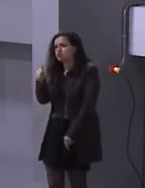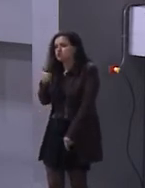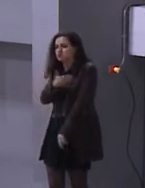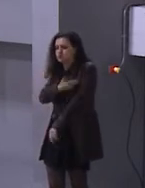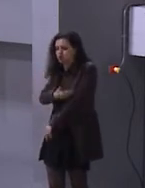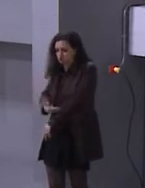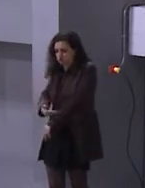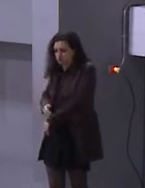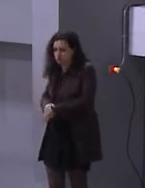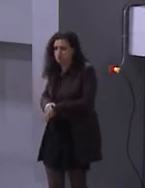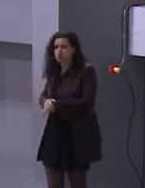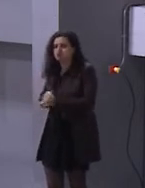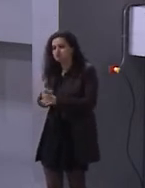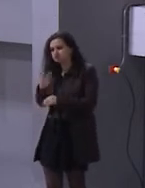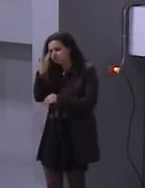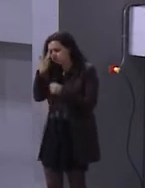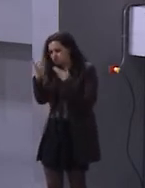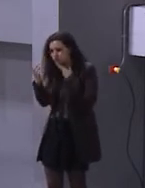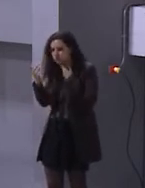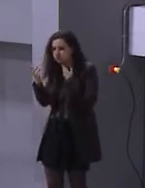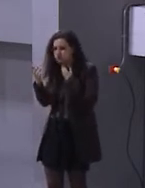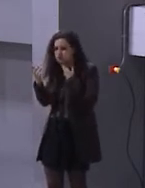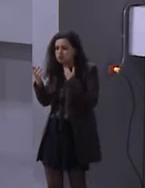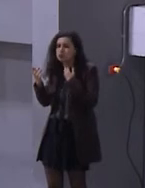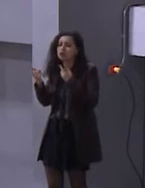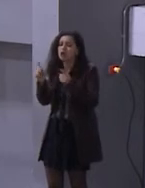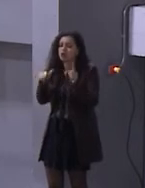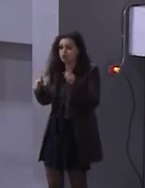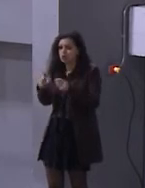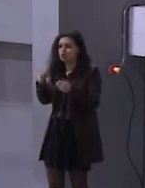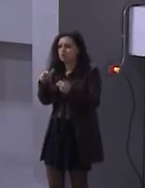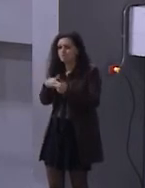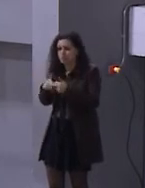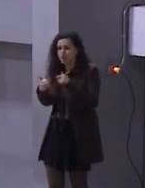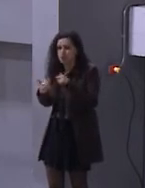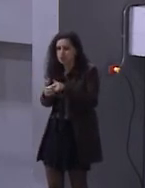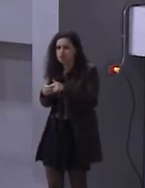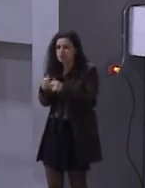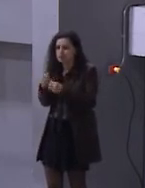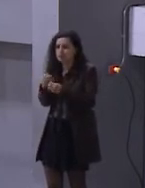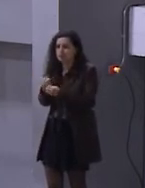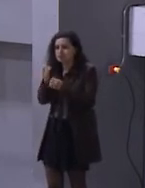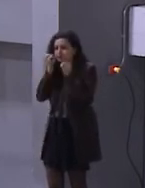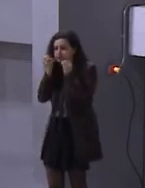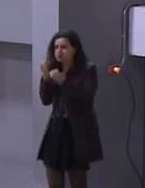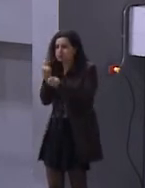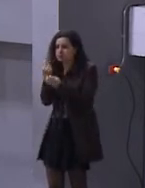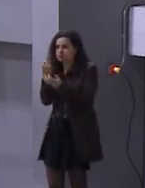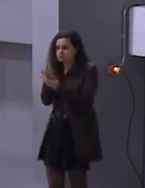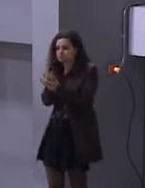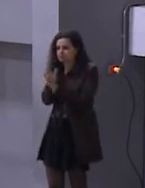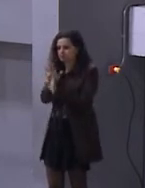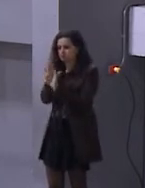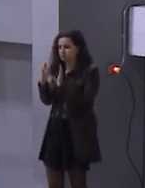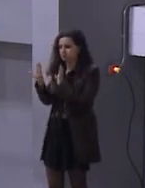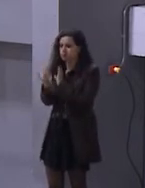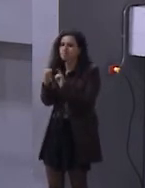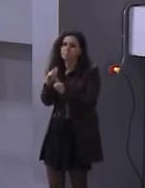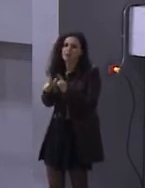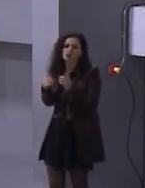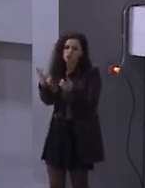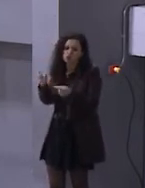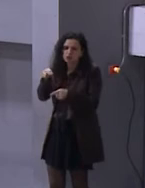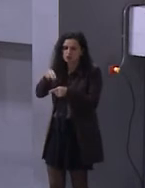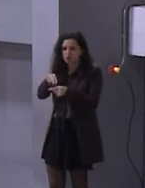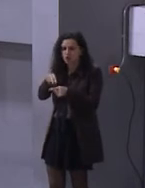millones debido a los serios problemas que encontramos en la estructura de la cubierta. Pero como les digo, estos son